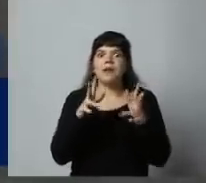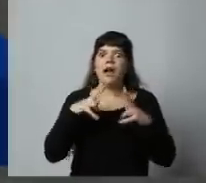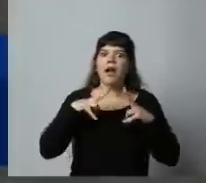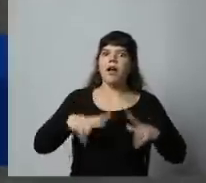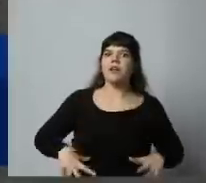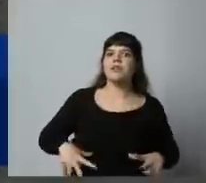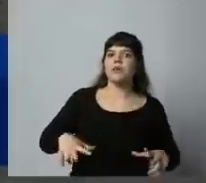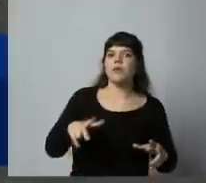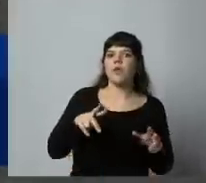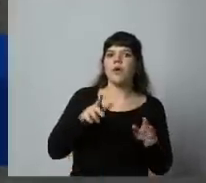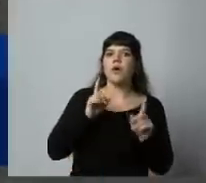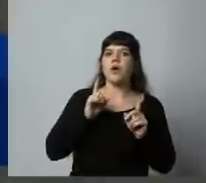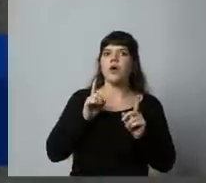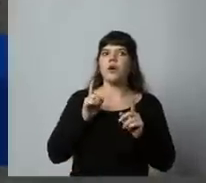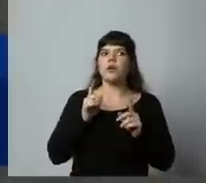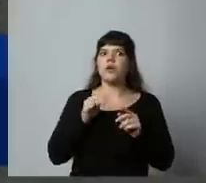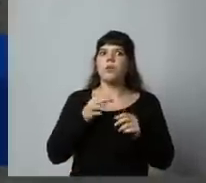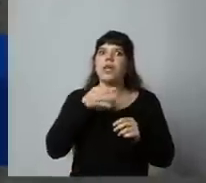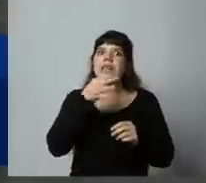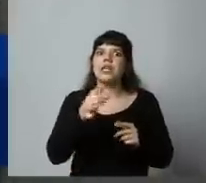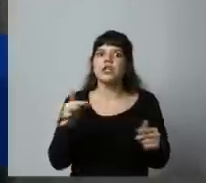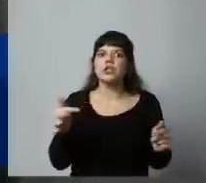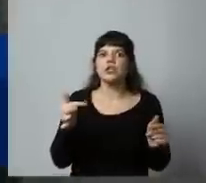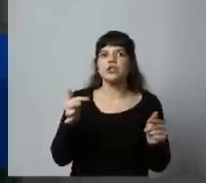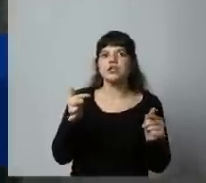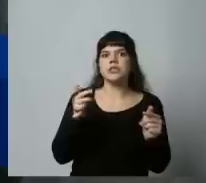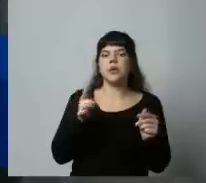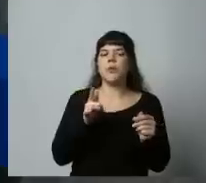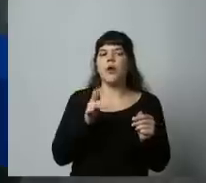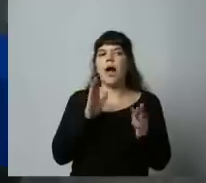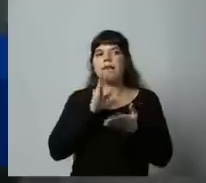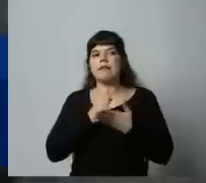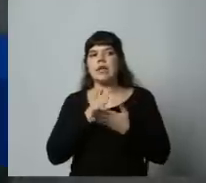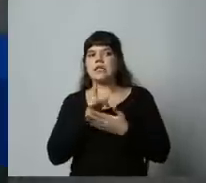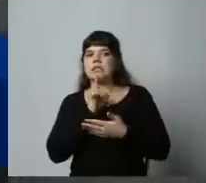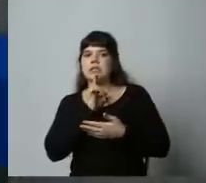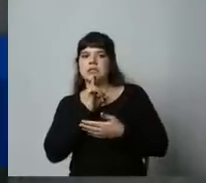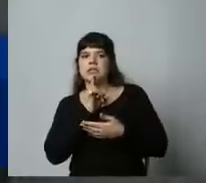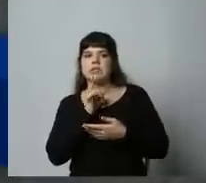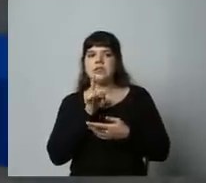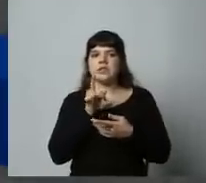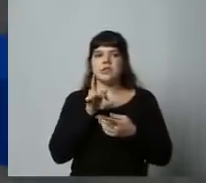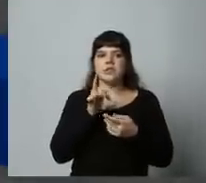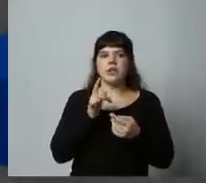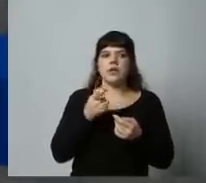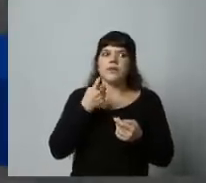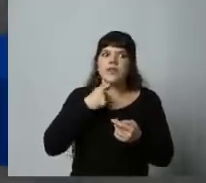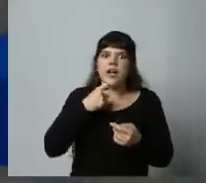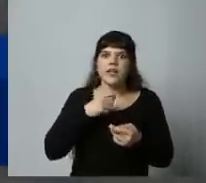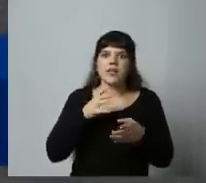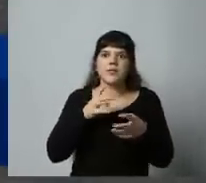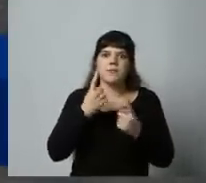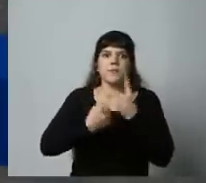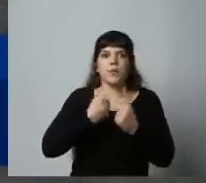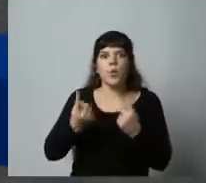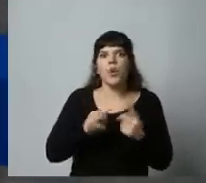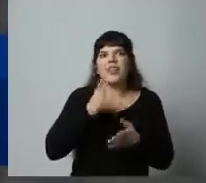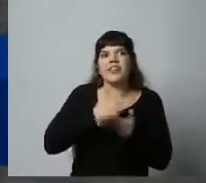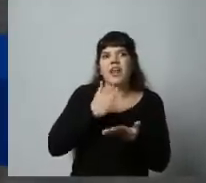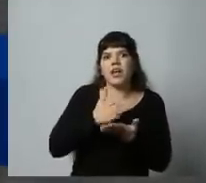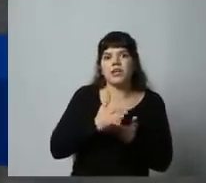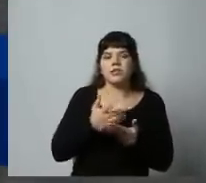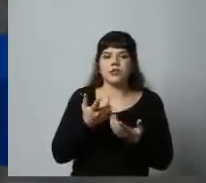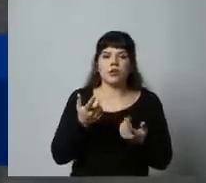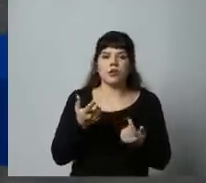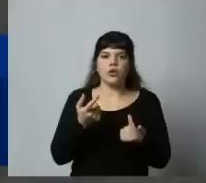de autocensura de reprimir eh algunos legítimos derechos el ejercicio de algunos